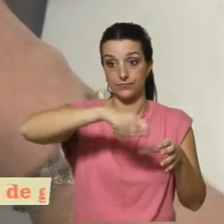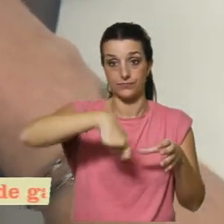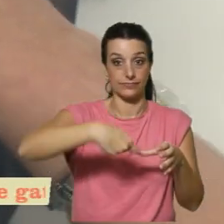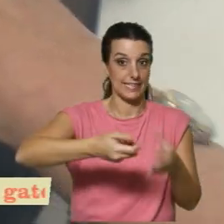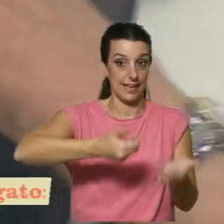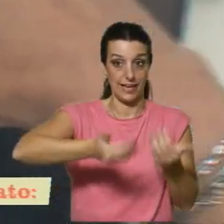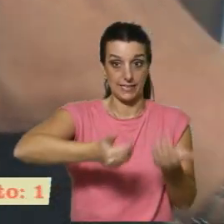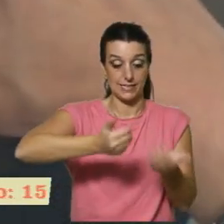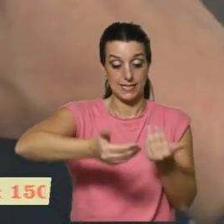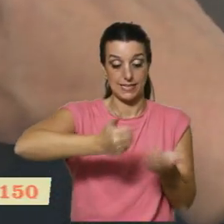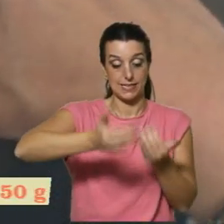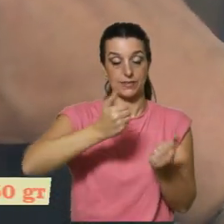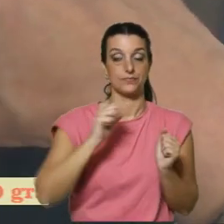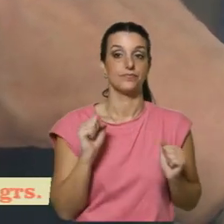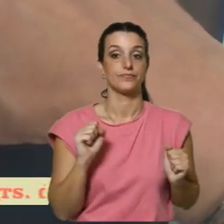semillitas.